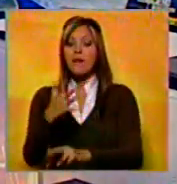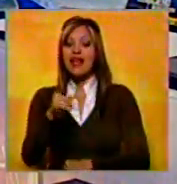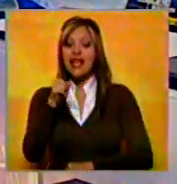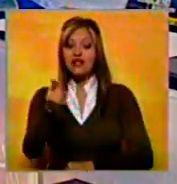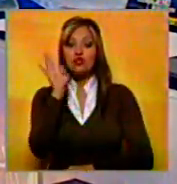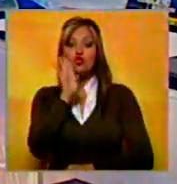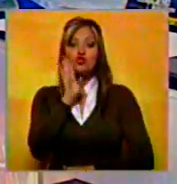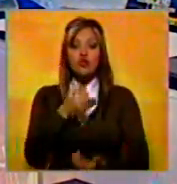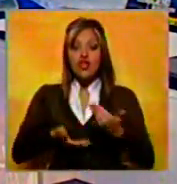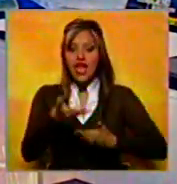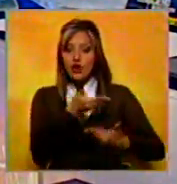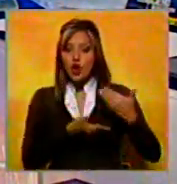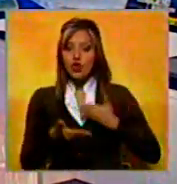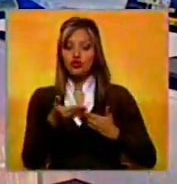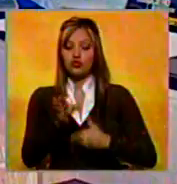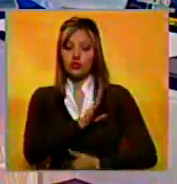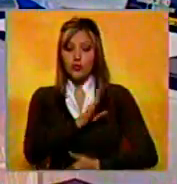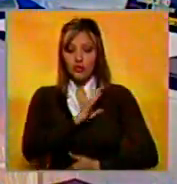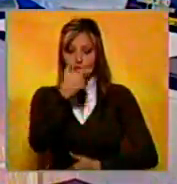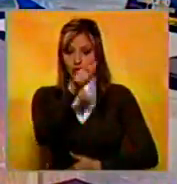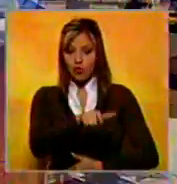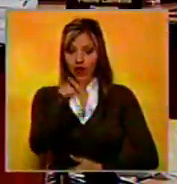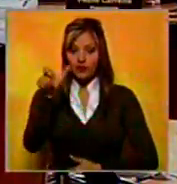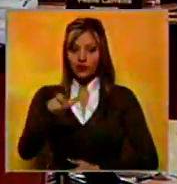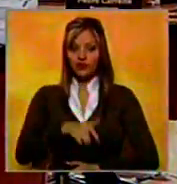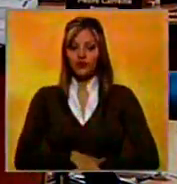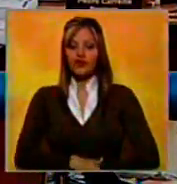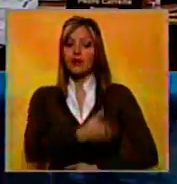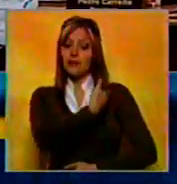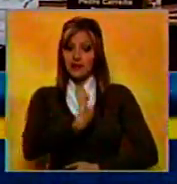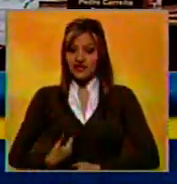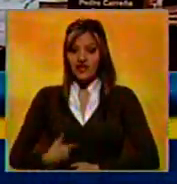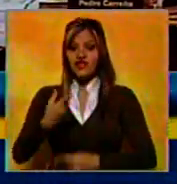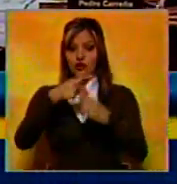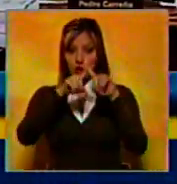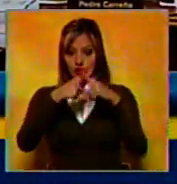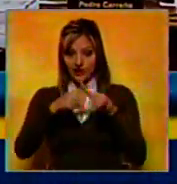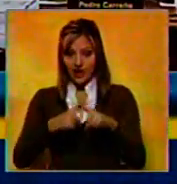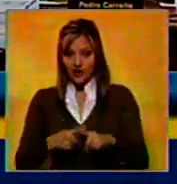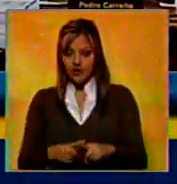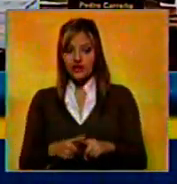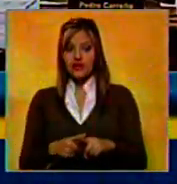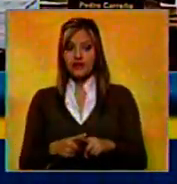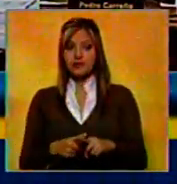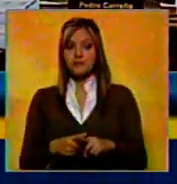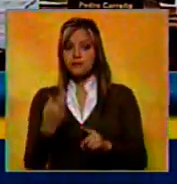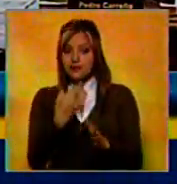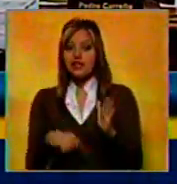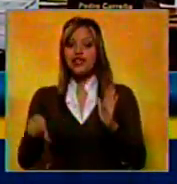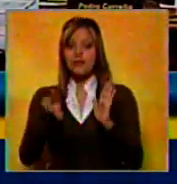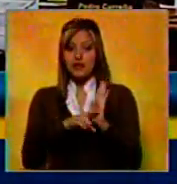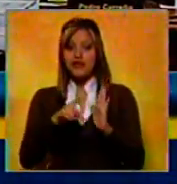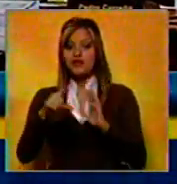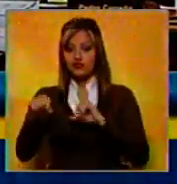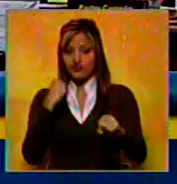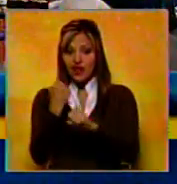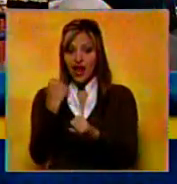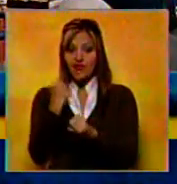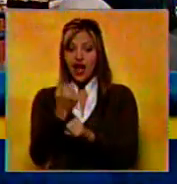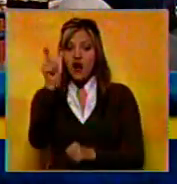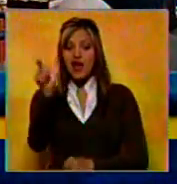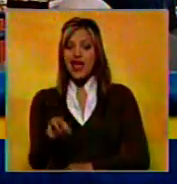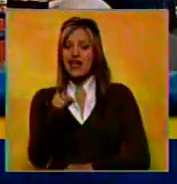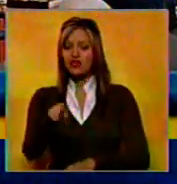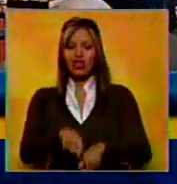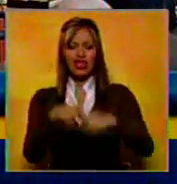malversación de fondos y bienes públicos el presidente de la comisión de contraloría Pedro Carreño insistió en que la gestión de Falcón ha sido